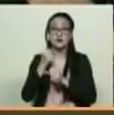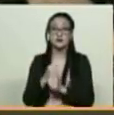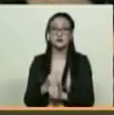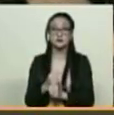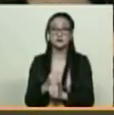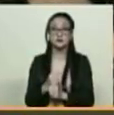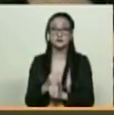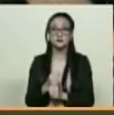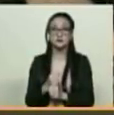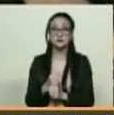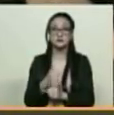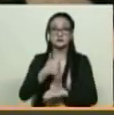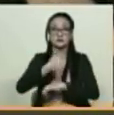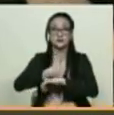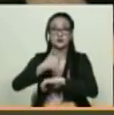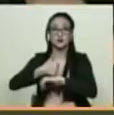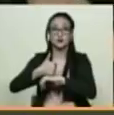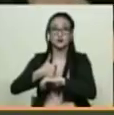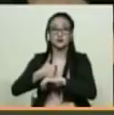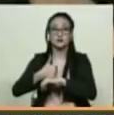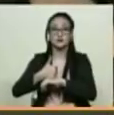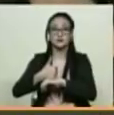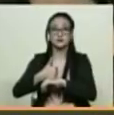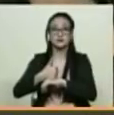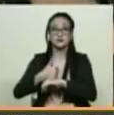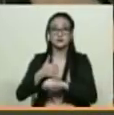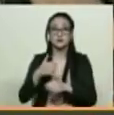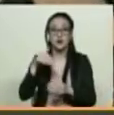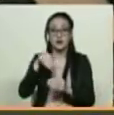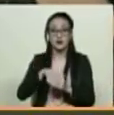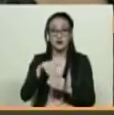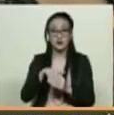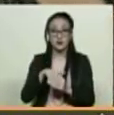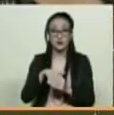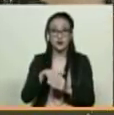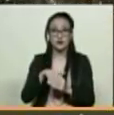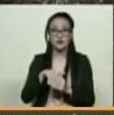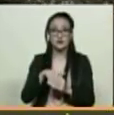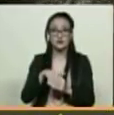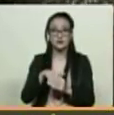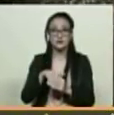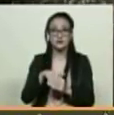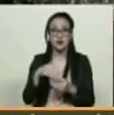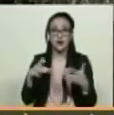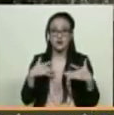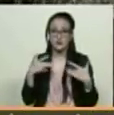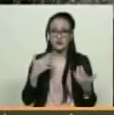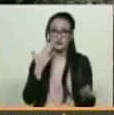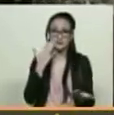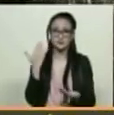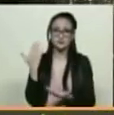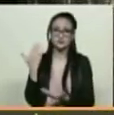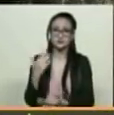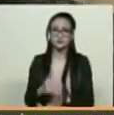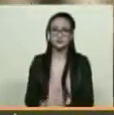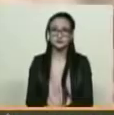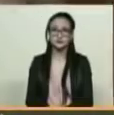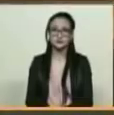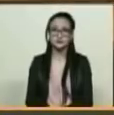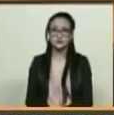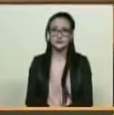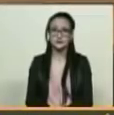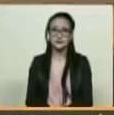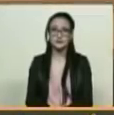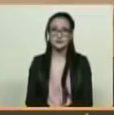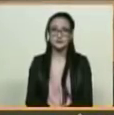del Poder Electoral, quienes se tiene previsto que vayan a encabezar esta actividad. Ya vemos en pantalla entonces cómo